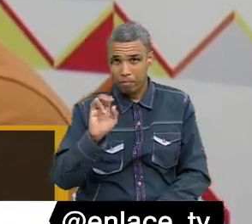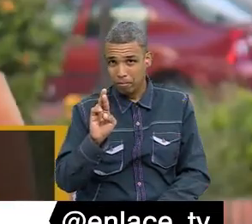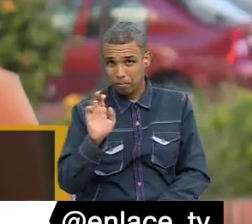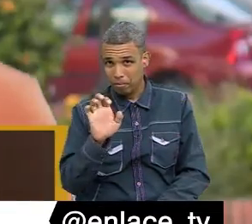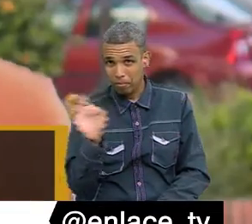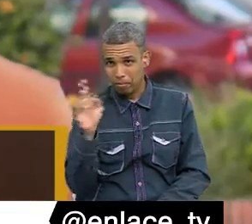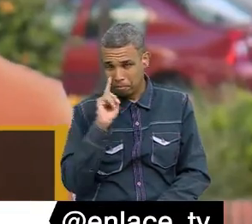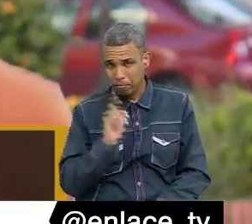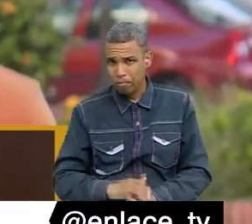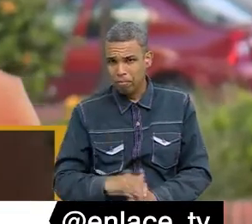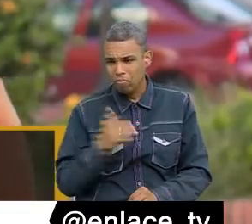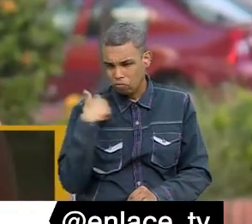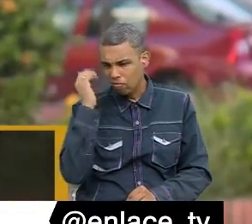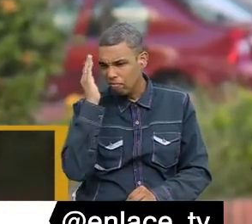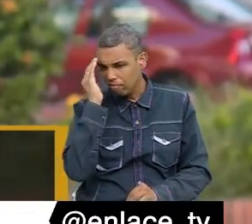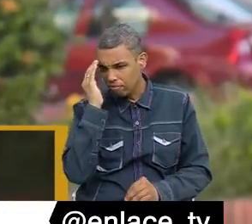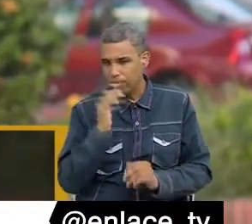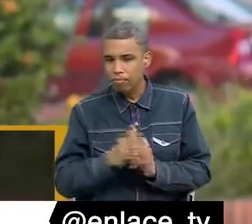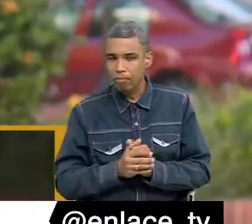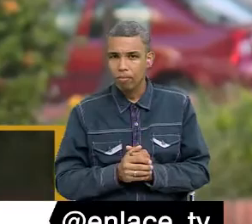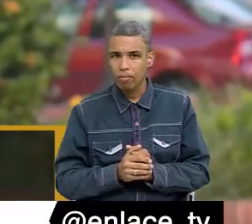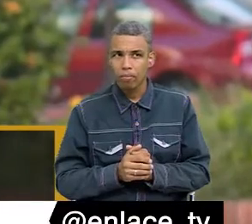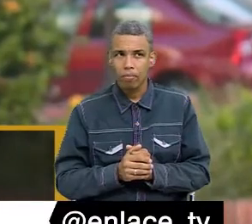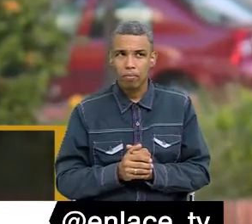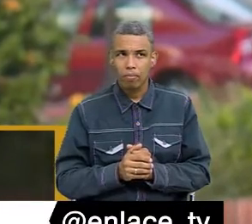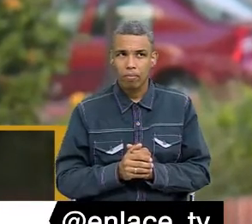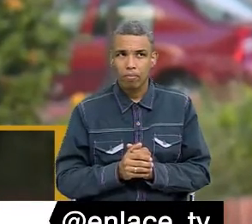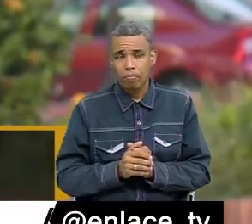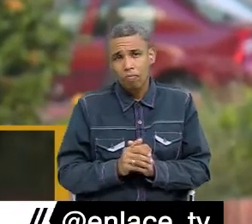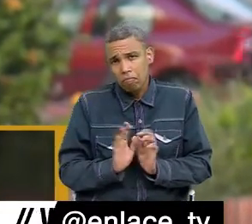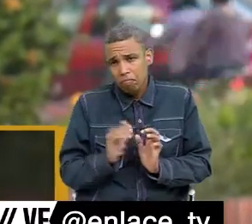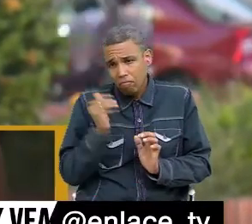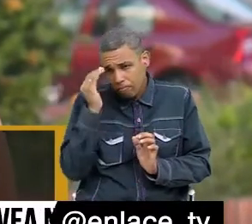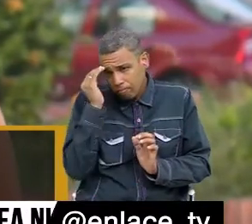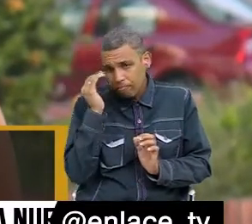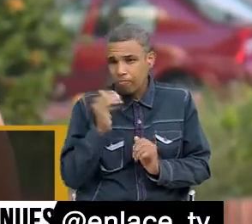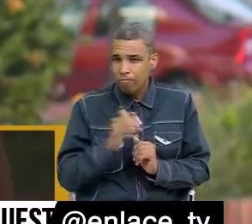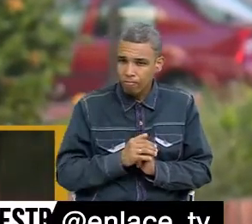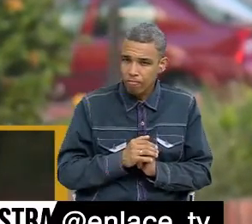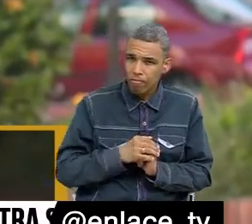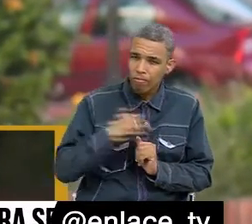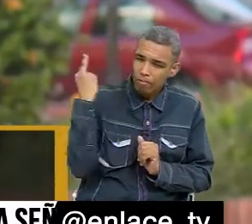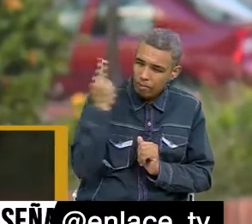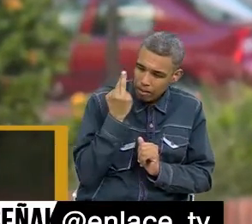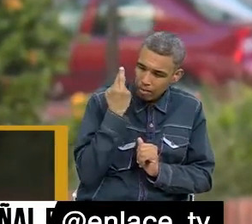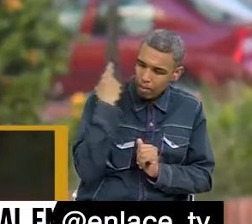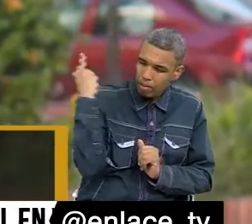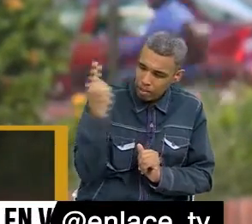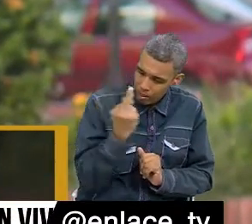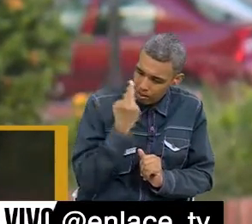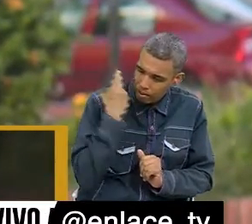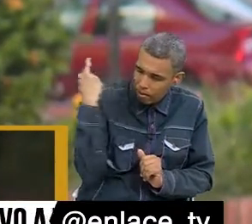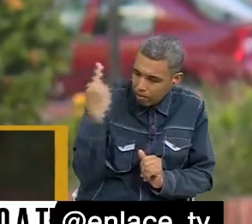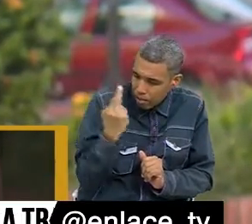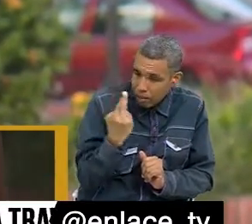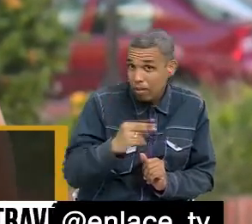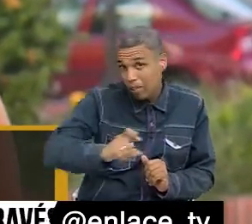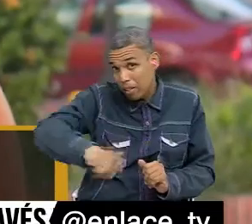Soy un convencido de que la repetición es el maestro y es algo que hay que repetir mil veces, hay que hacerlo después